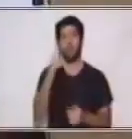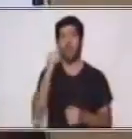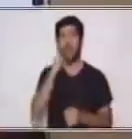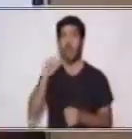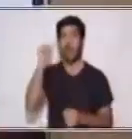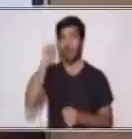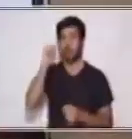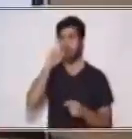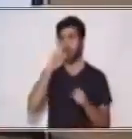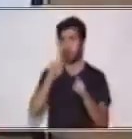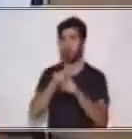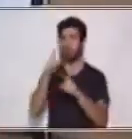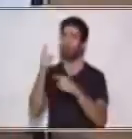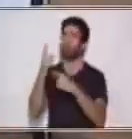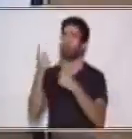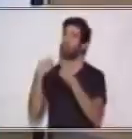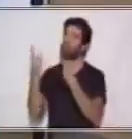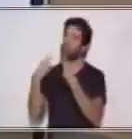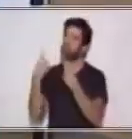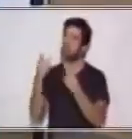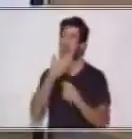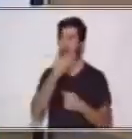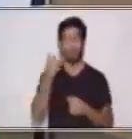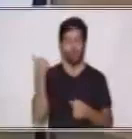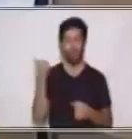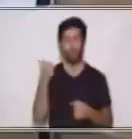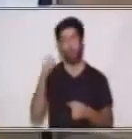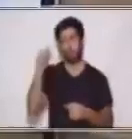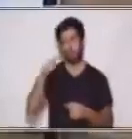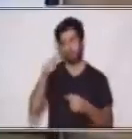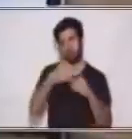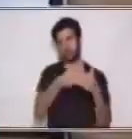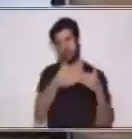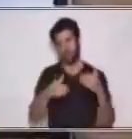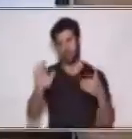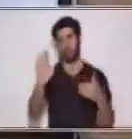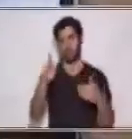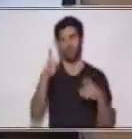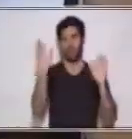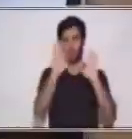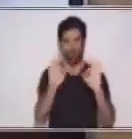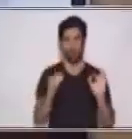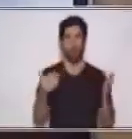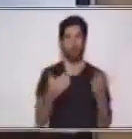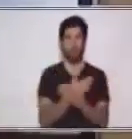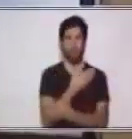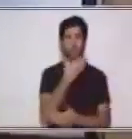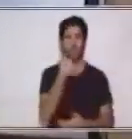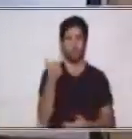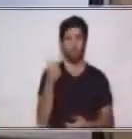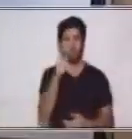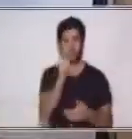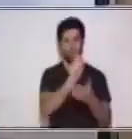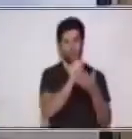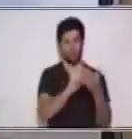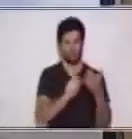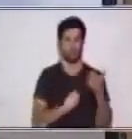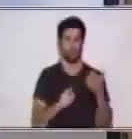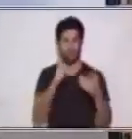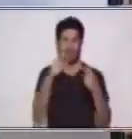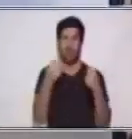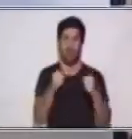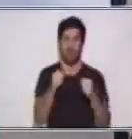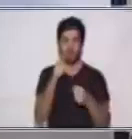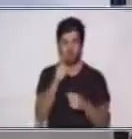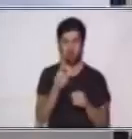aprendido y pues que sea a partir de hoy una forma nueva en la que tú puedas escribir tus textos sin